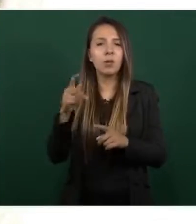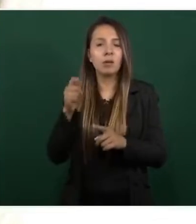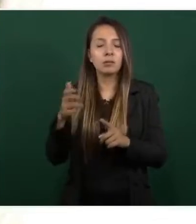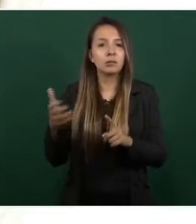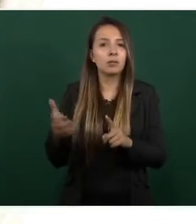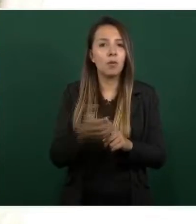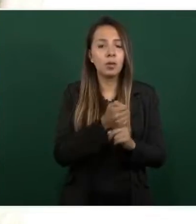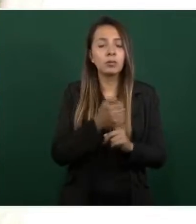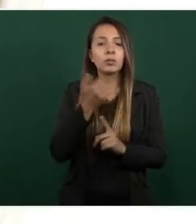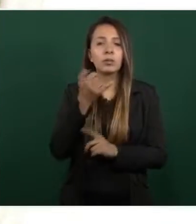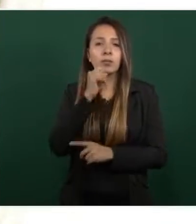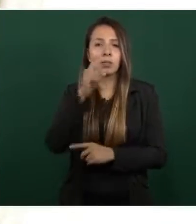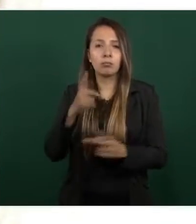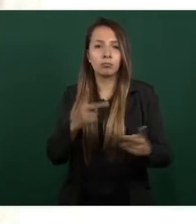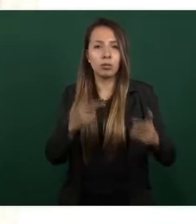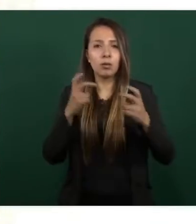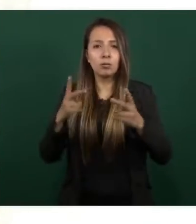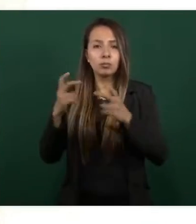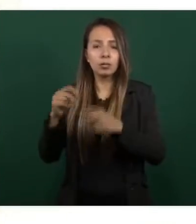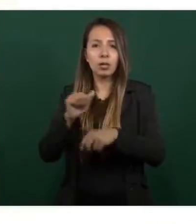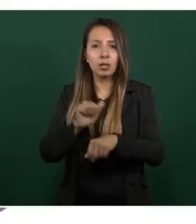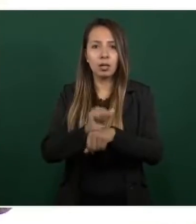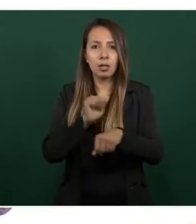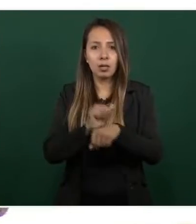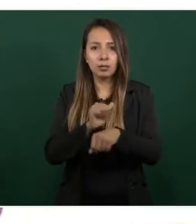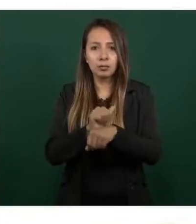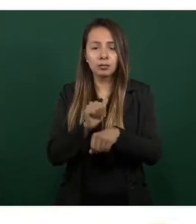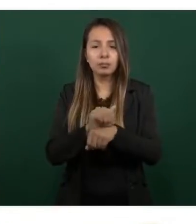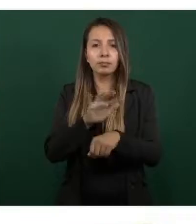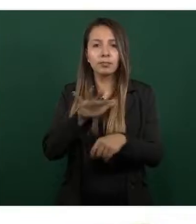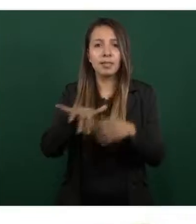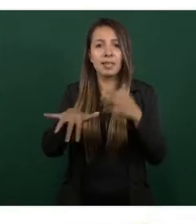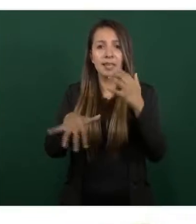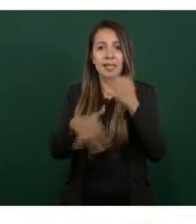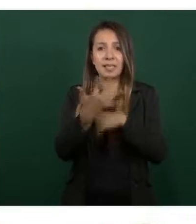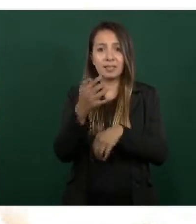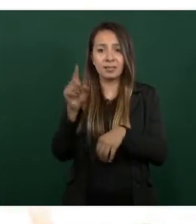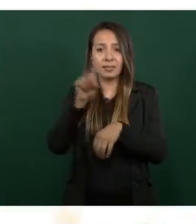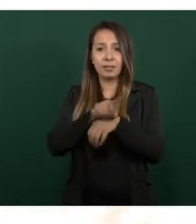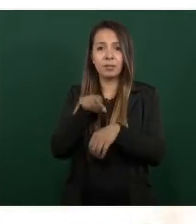robo de automóviles. El día 15 también en Culiacán, Sinaloa,